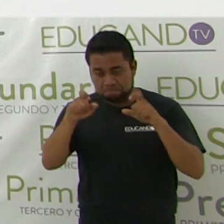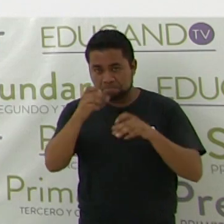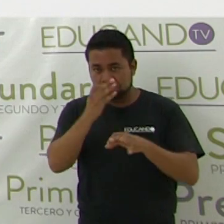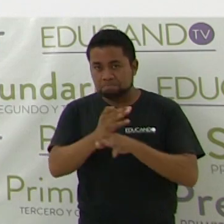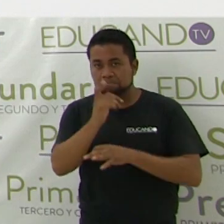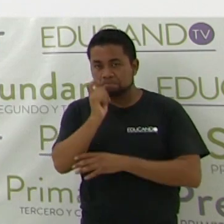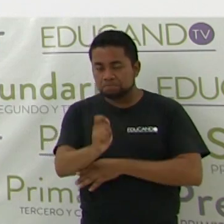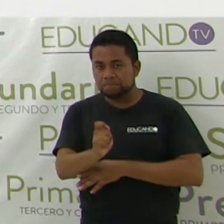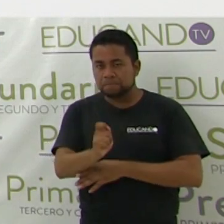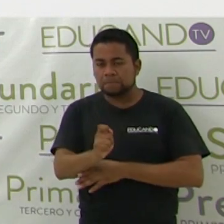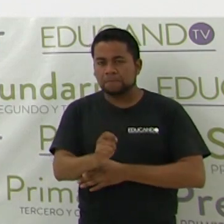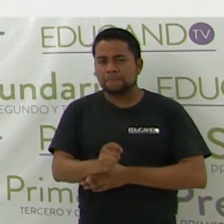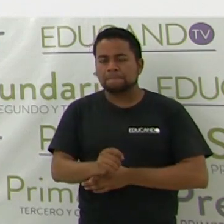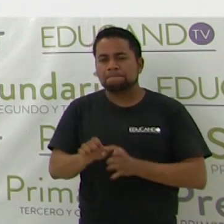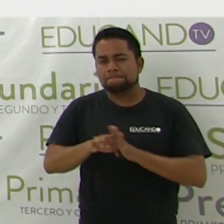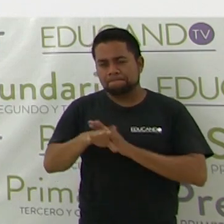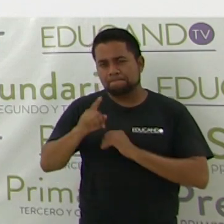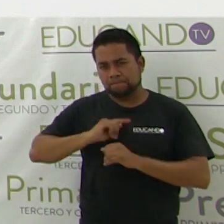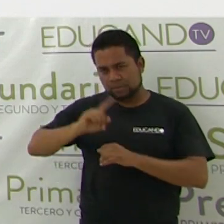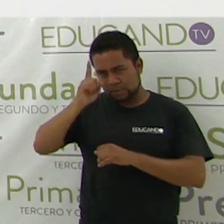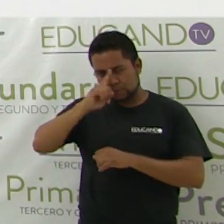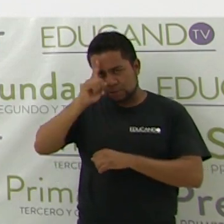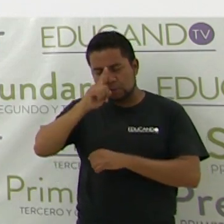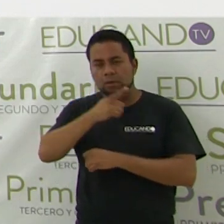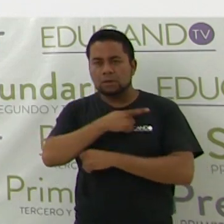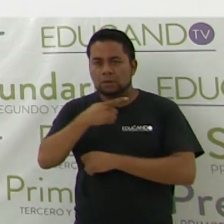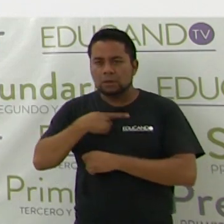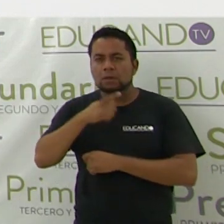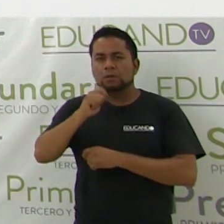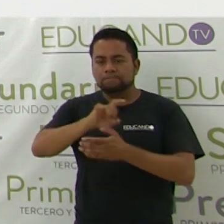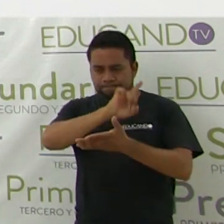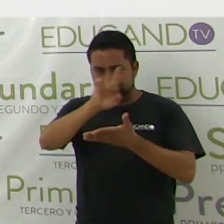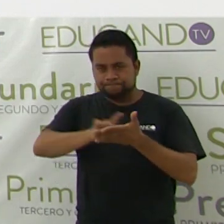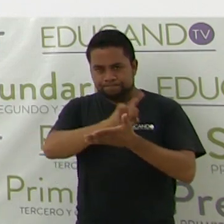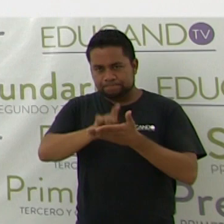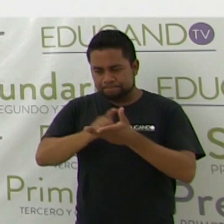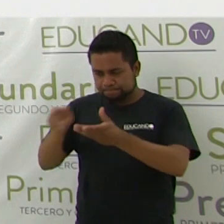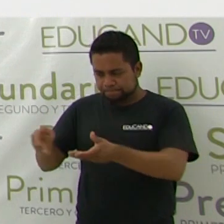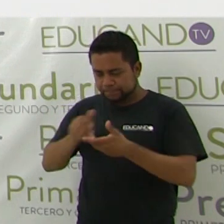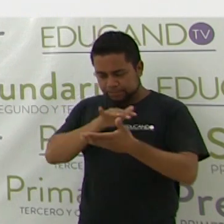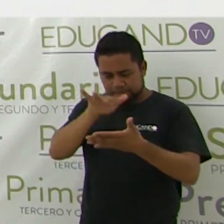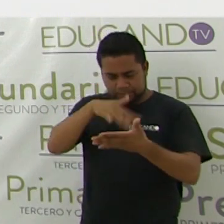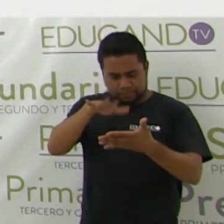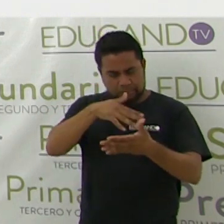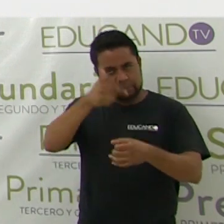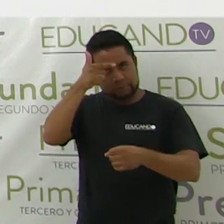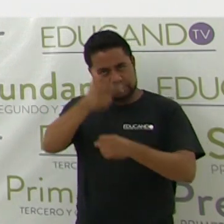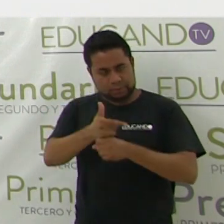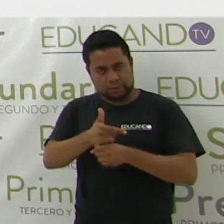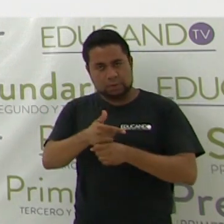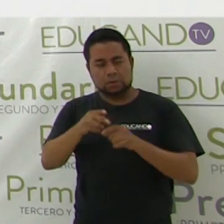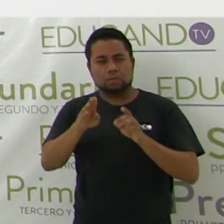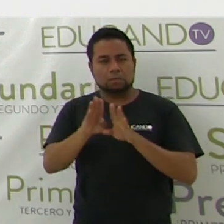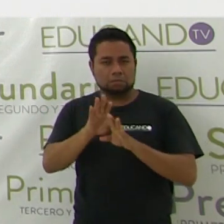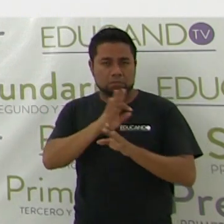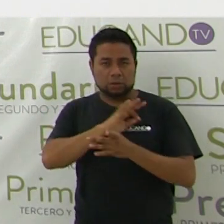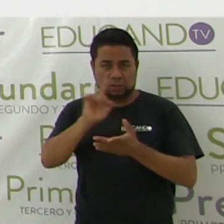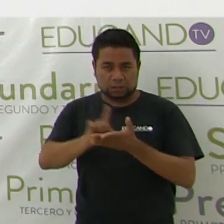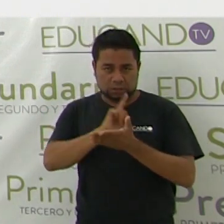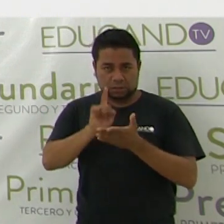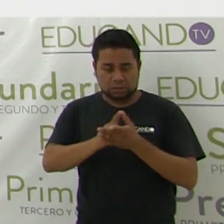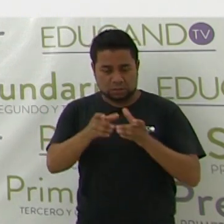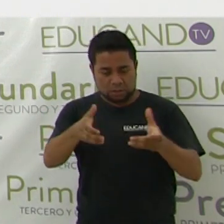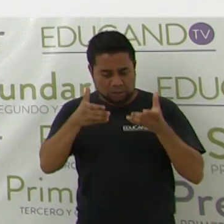es, sugiero que hay que recurrir al diccionario, ya sea físico o al